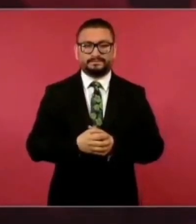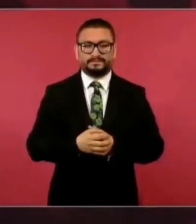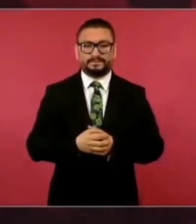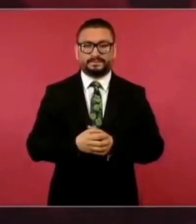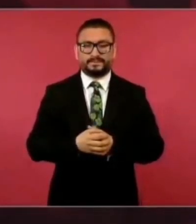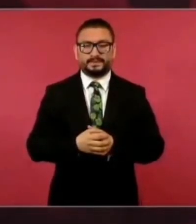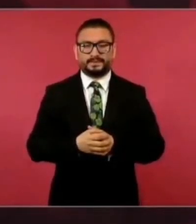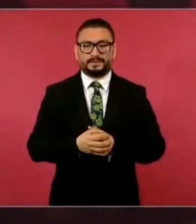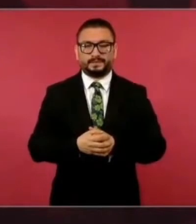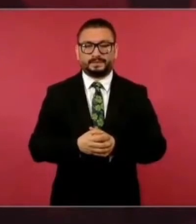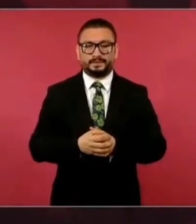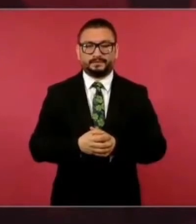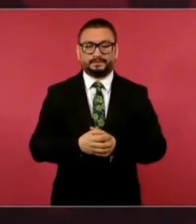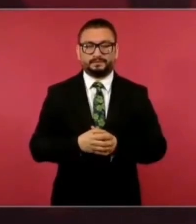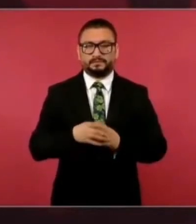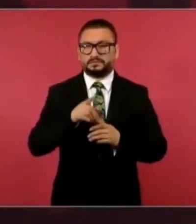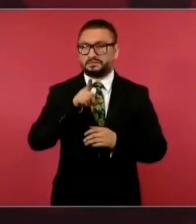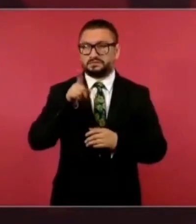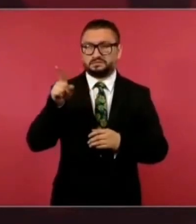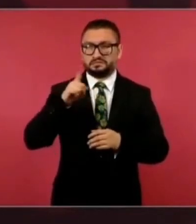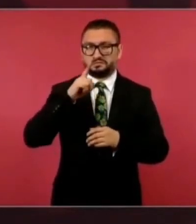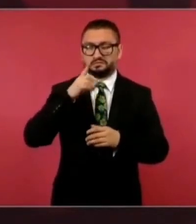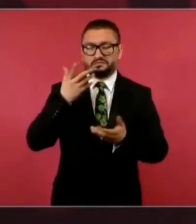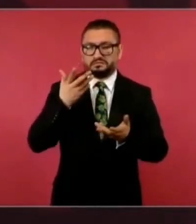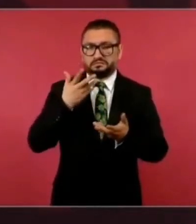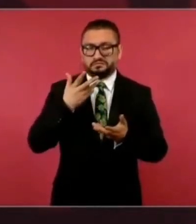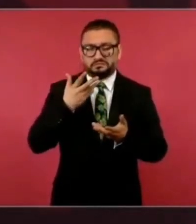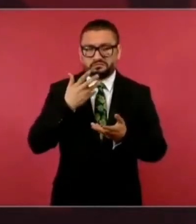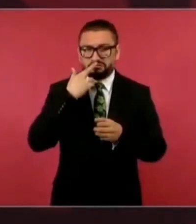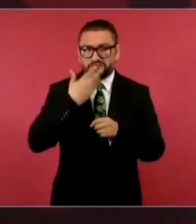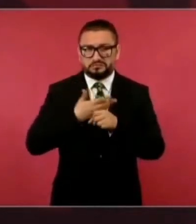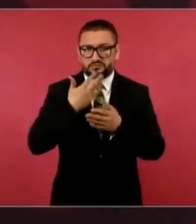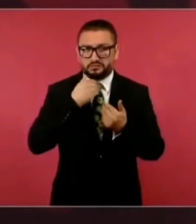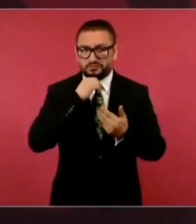en algo que no les corresponde,